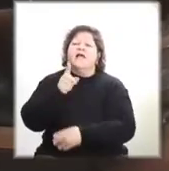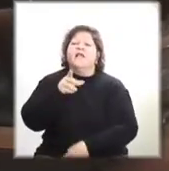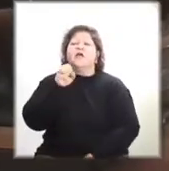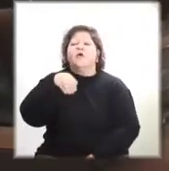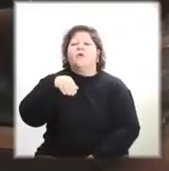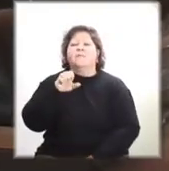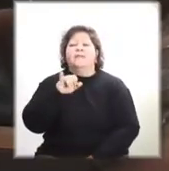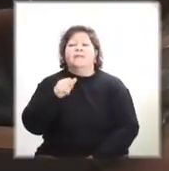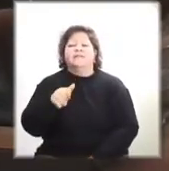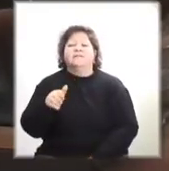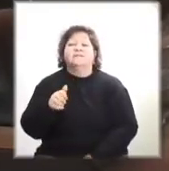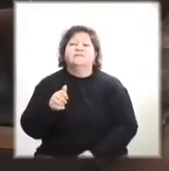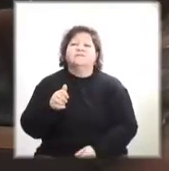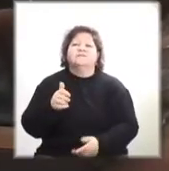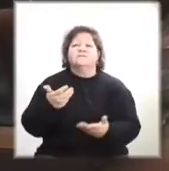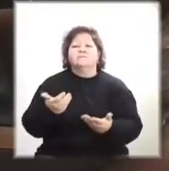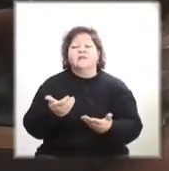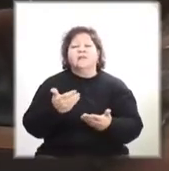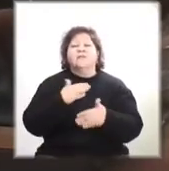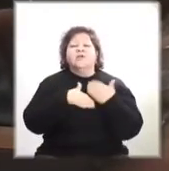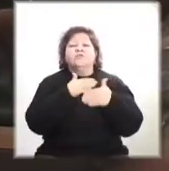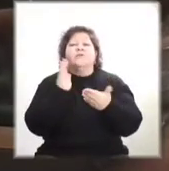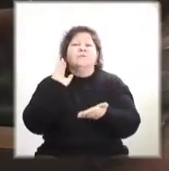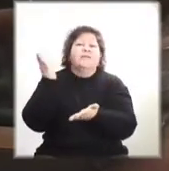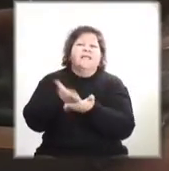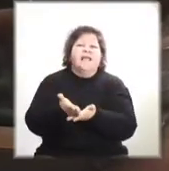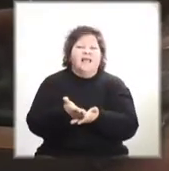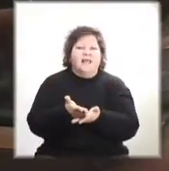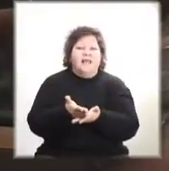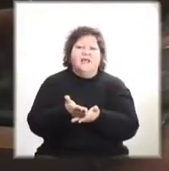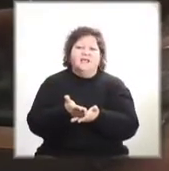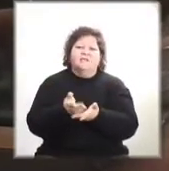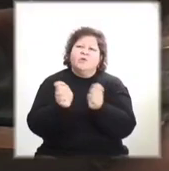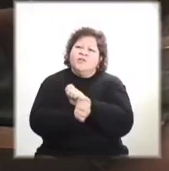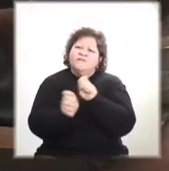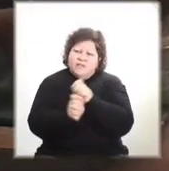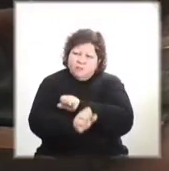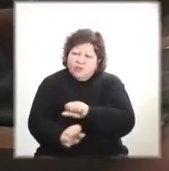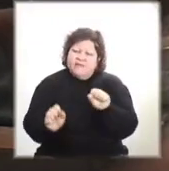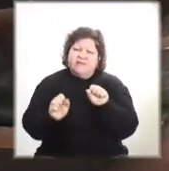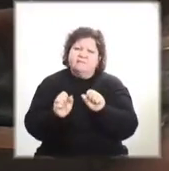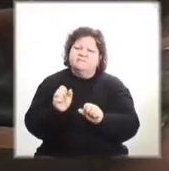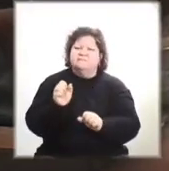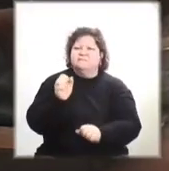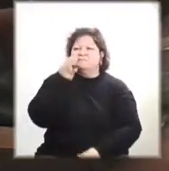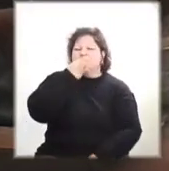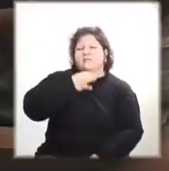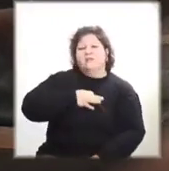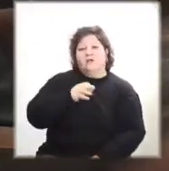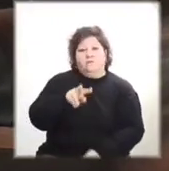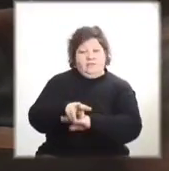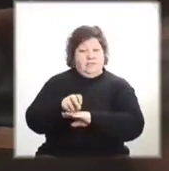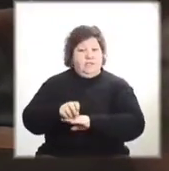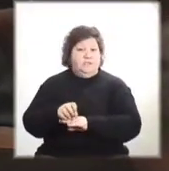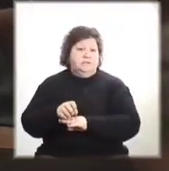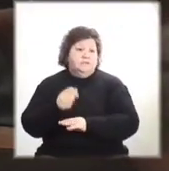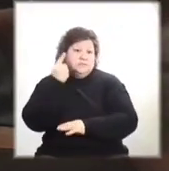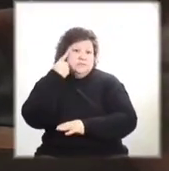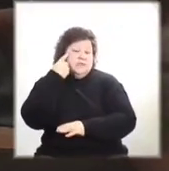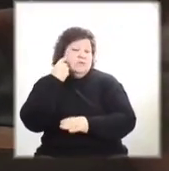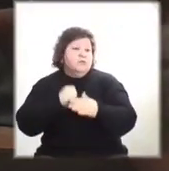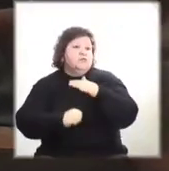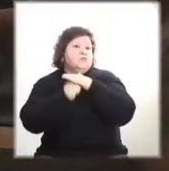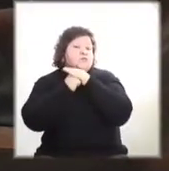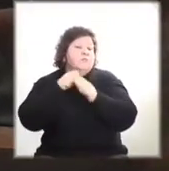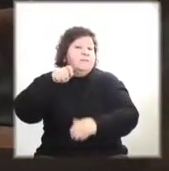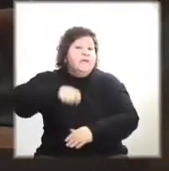modificar en una ley de rendición de cuentas el proceso penal. Y él me dijo, mire, Yo me guío por lo que dice la Suprema Corte. Si la Suprema Corte dice